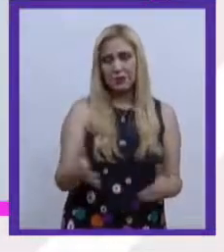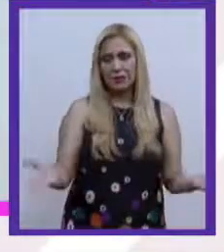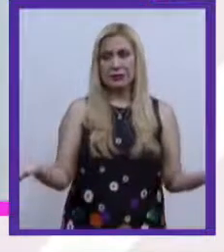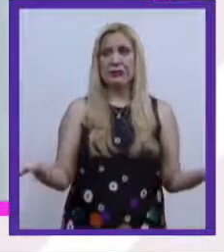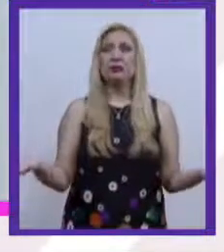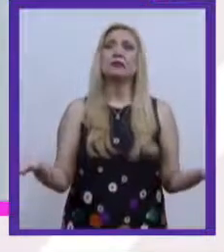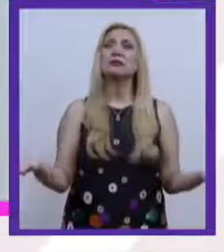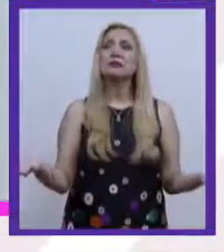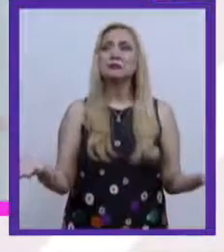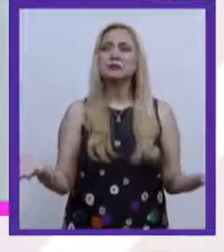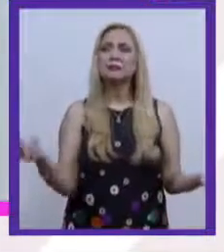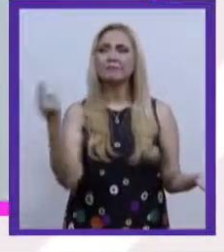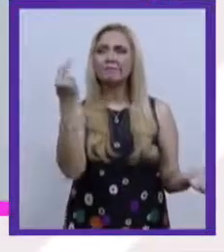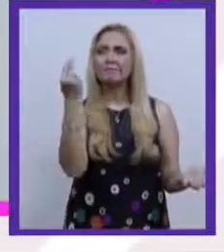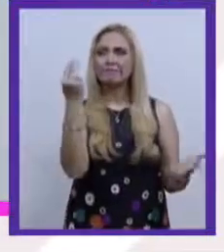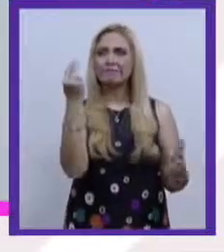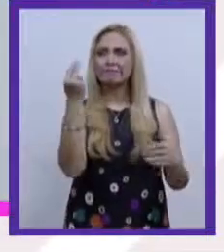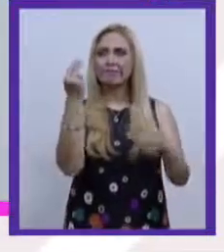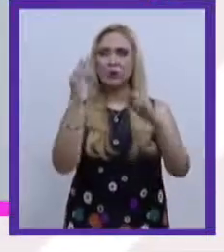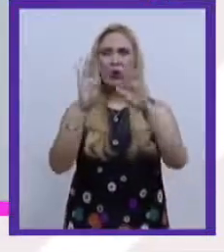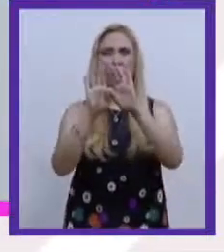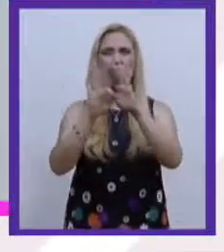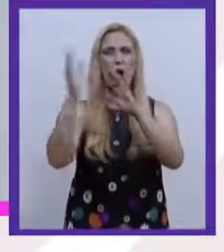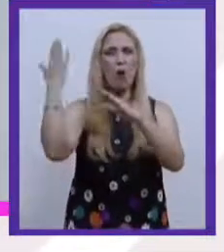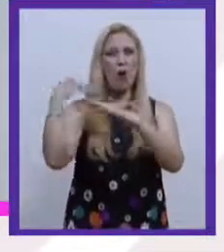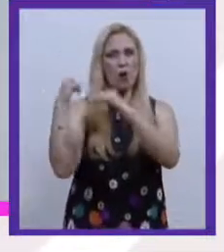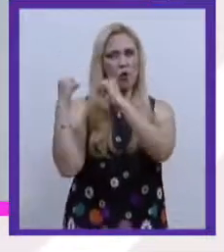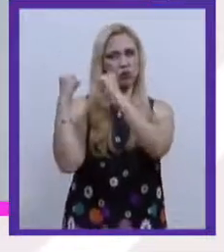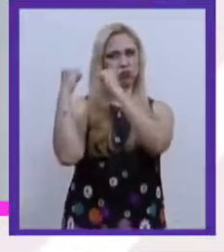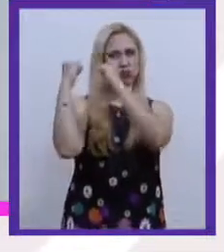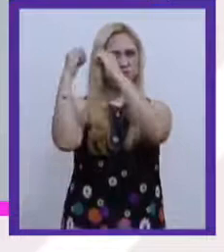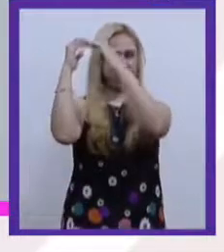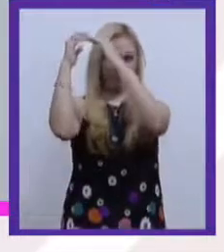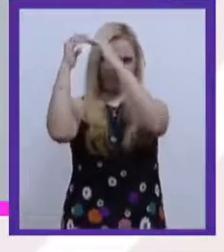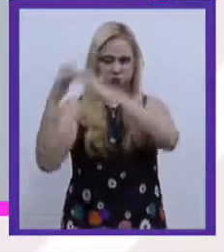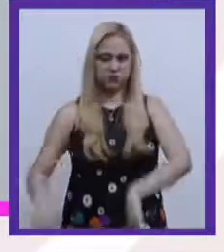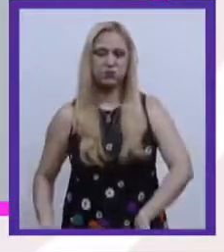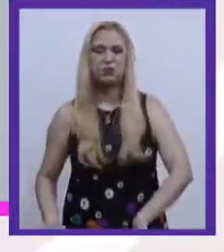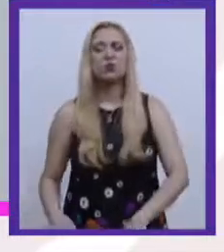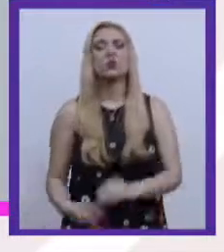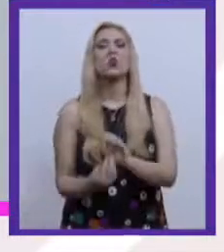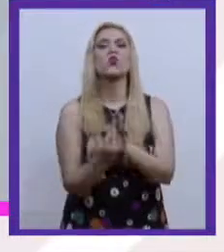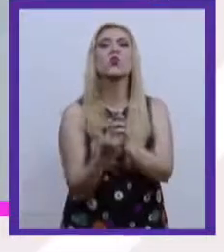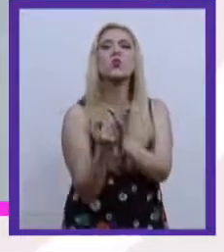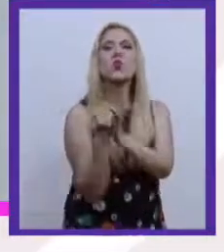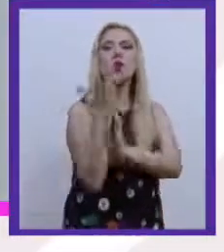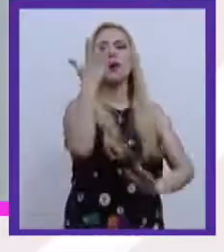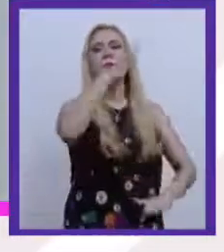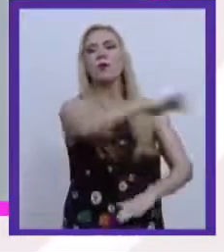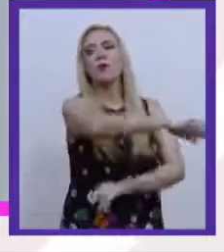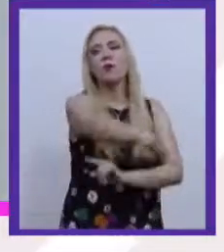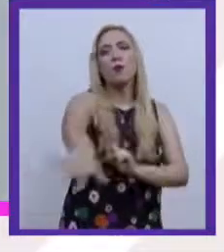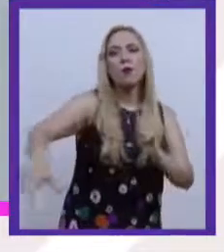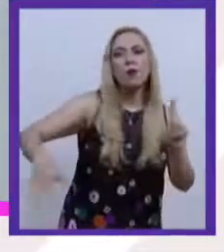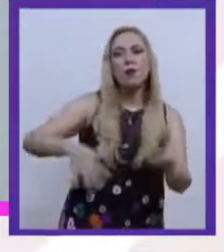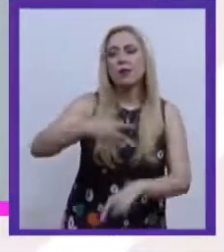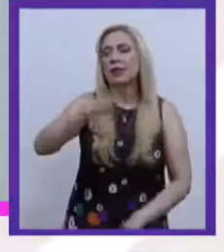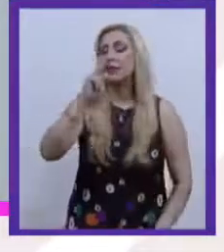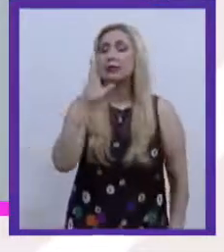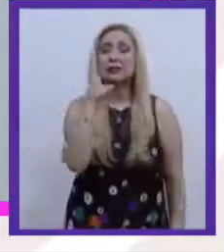algo que va a cambiar las reglas del juego, digamos, de nuestras sociedades, pero no